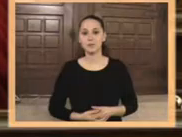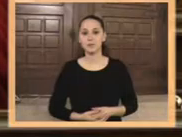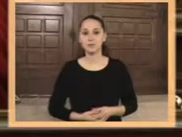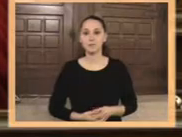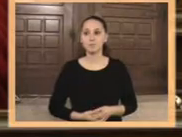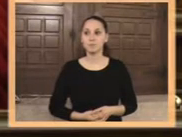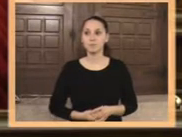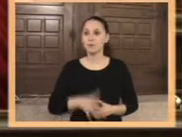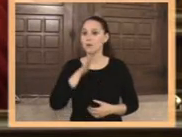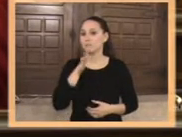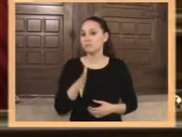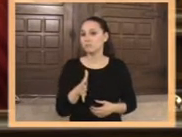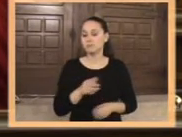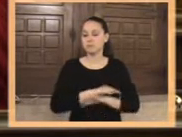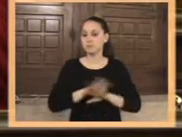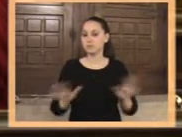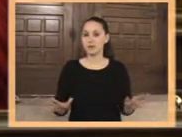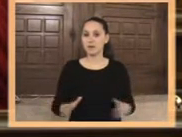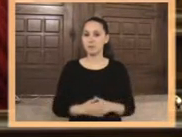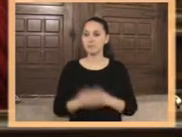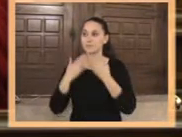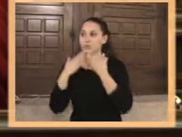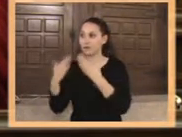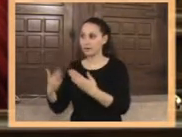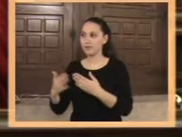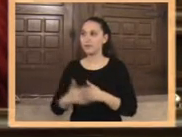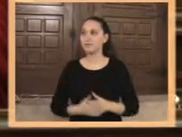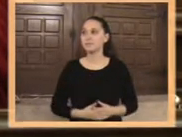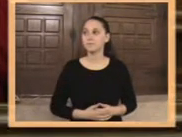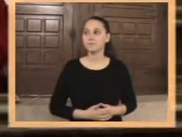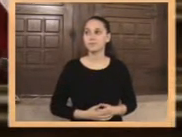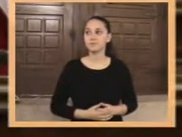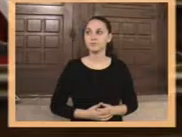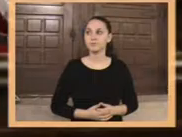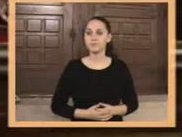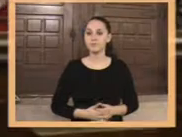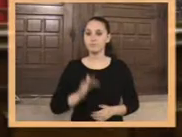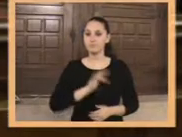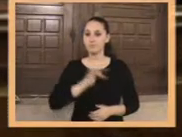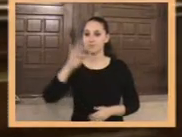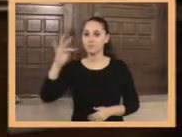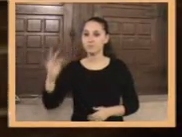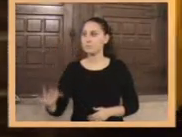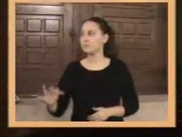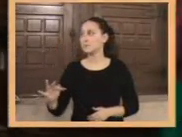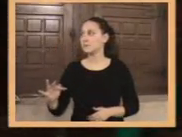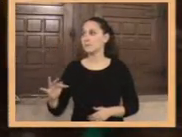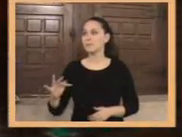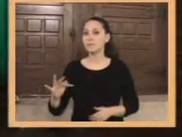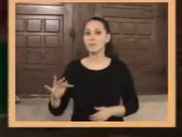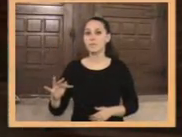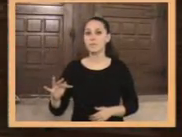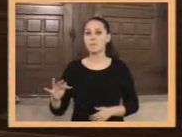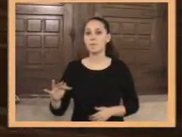es lo que quería deciros. Muchas gracias, señor concejal de Medio Ambiente. Tiene la palabra, en primer lugar,